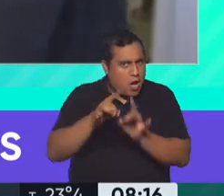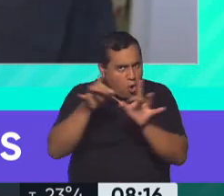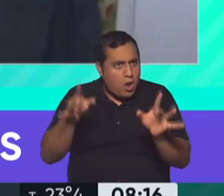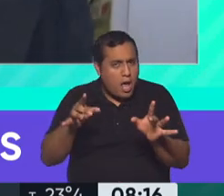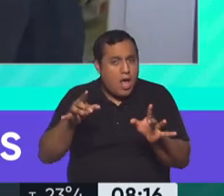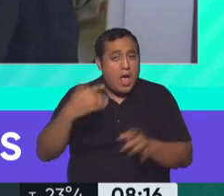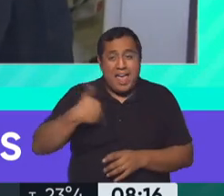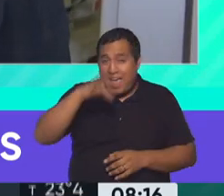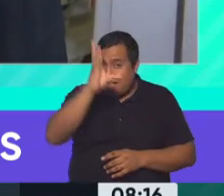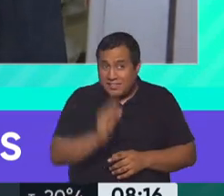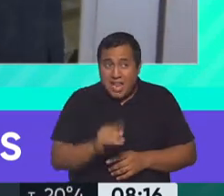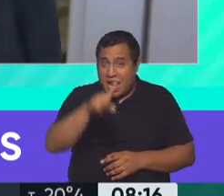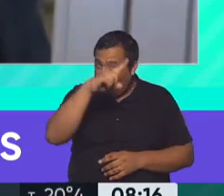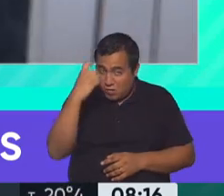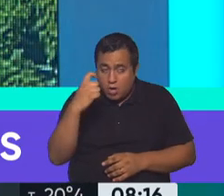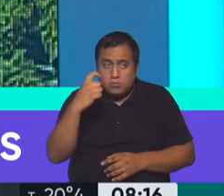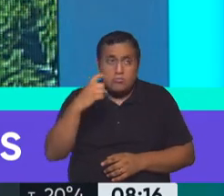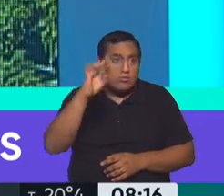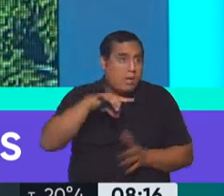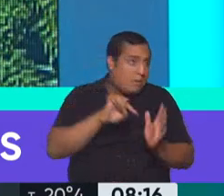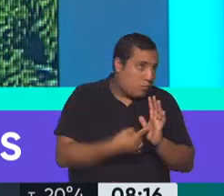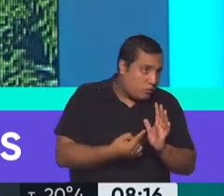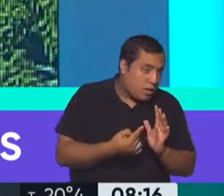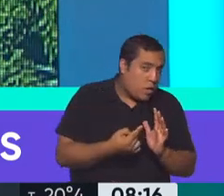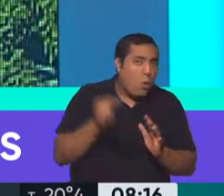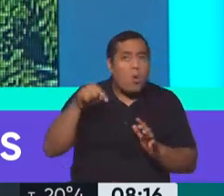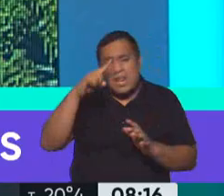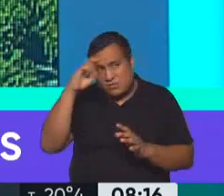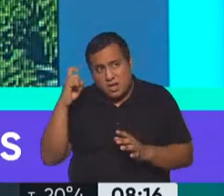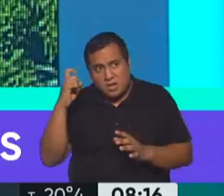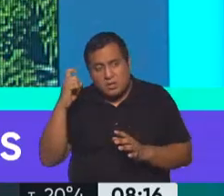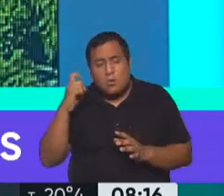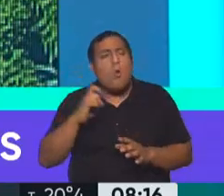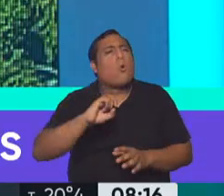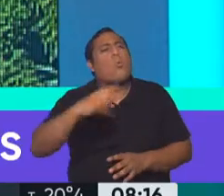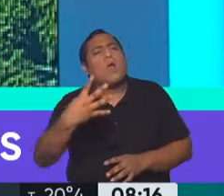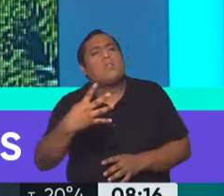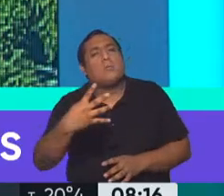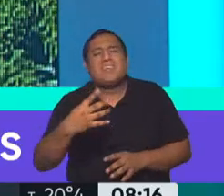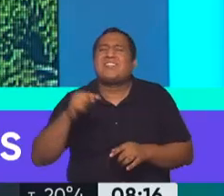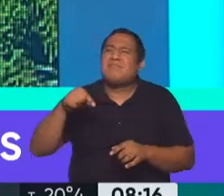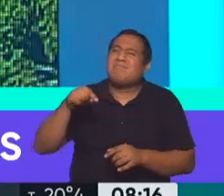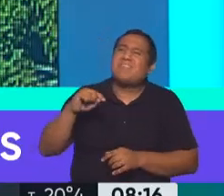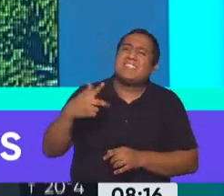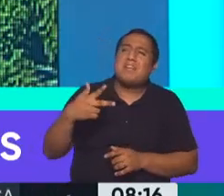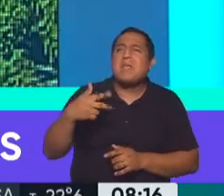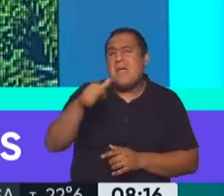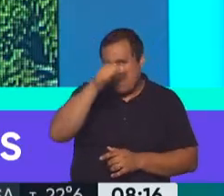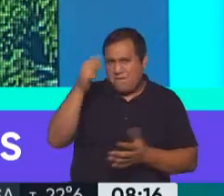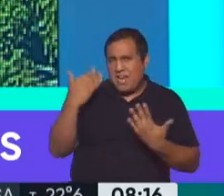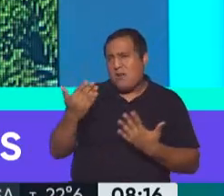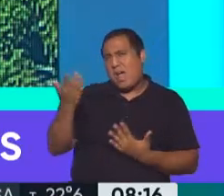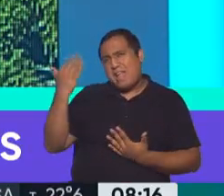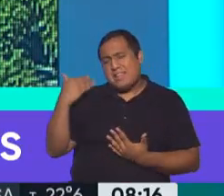a nivel nacional no solamente la ciudad Buenos Aires la tercera real el verano pasado tuvimos